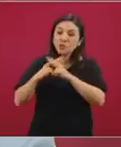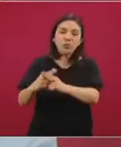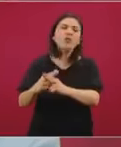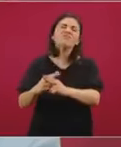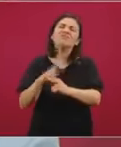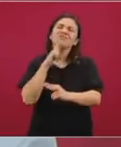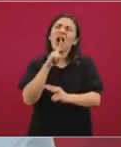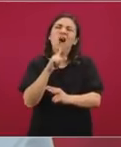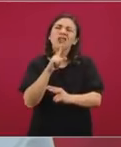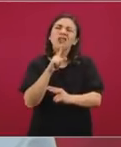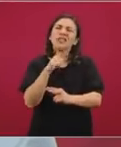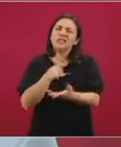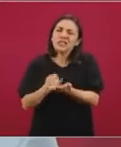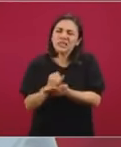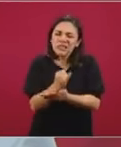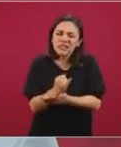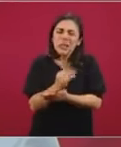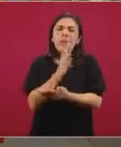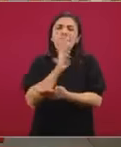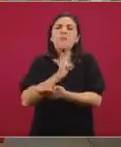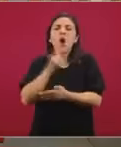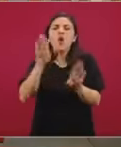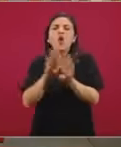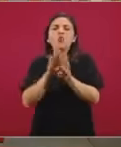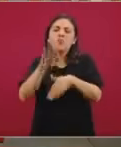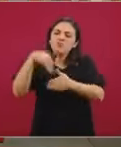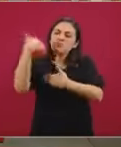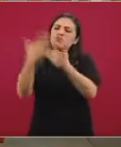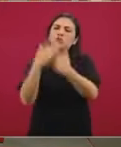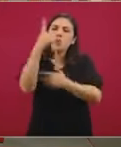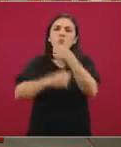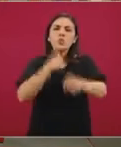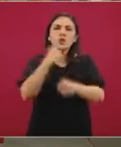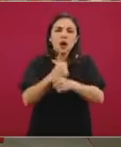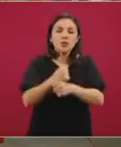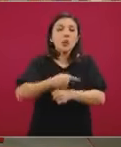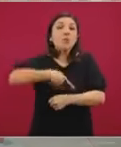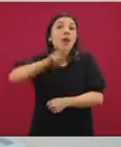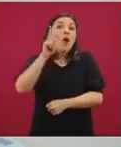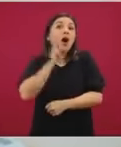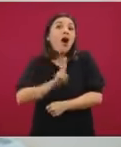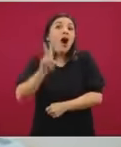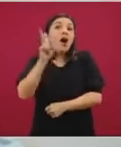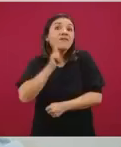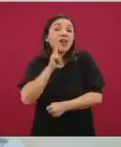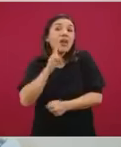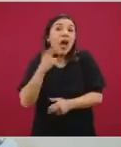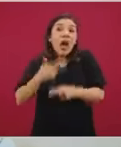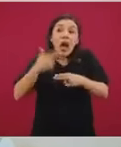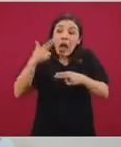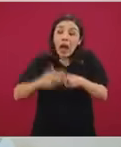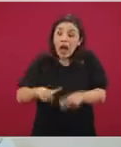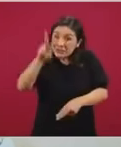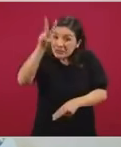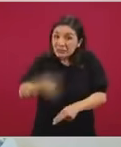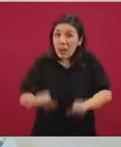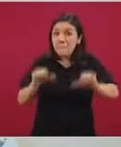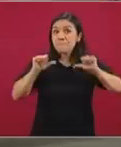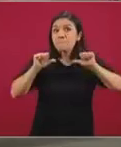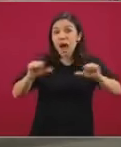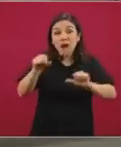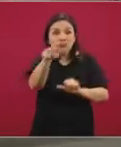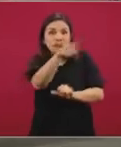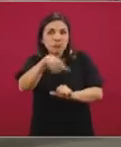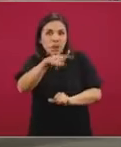se hiciera, me atrevo a decir en principio el año que entra, pero con las salvedades hasta que realmente sean